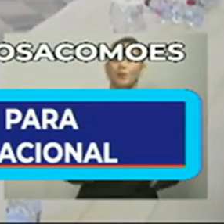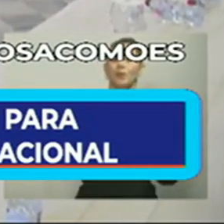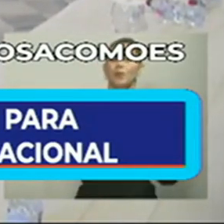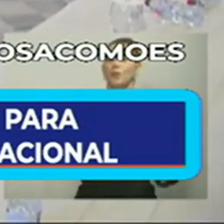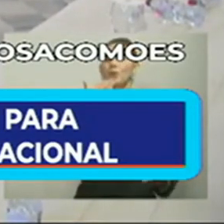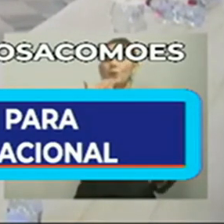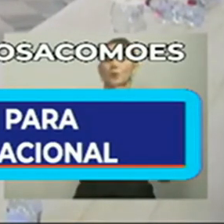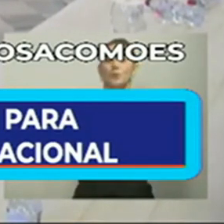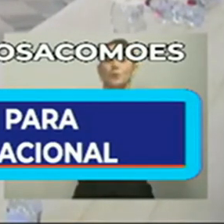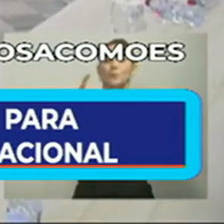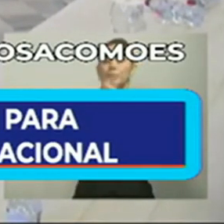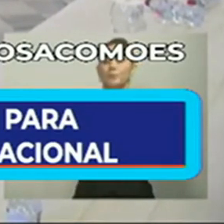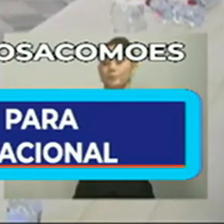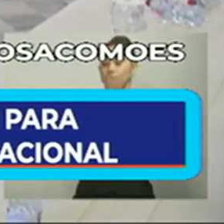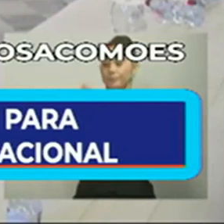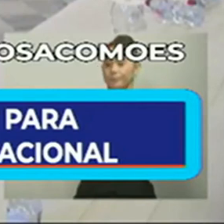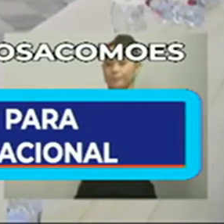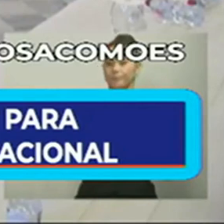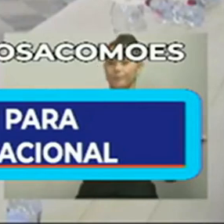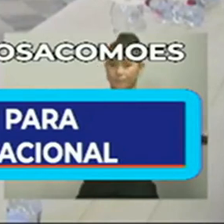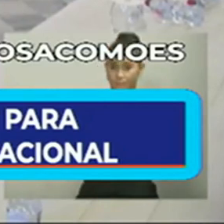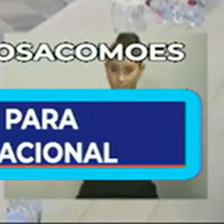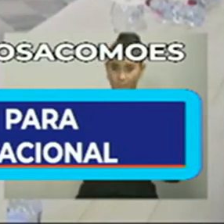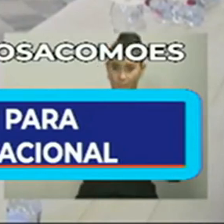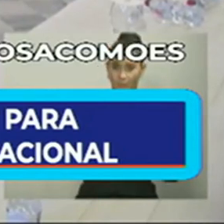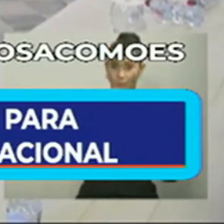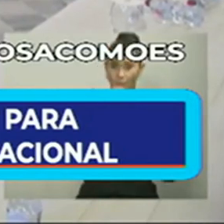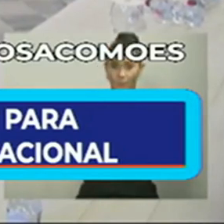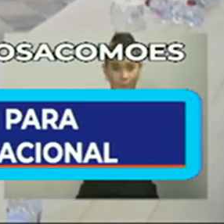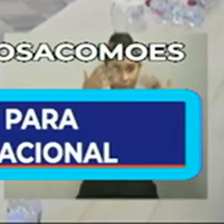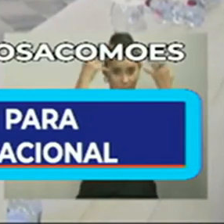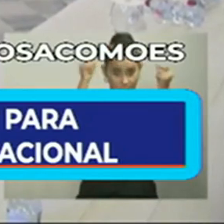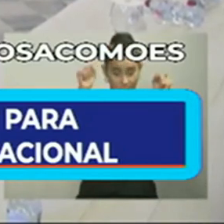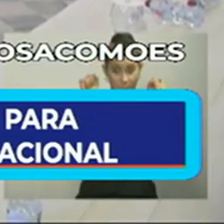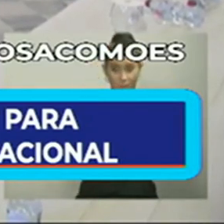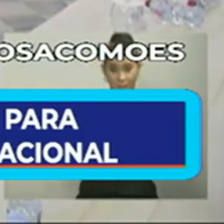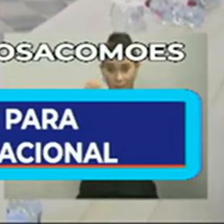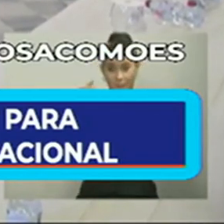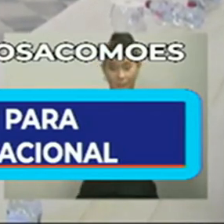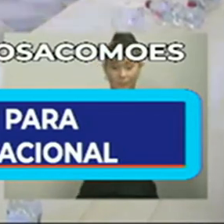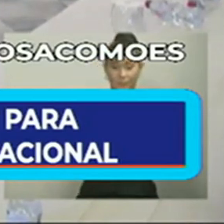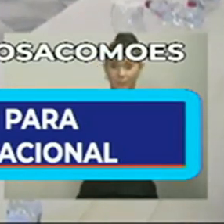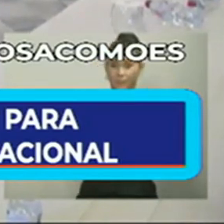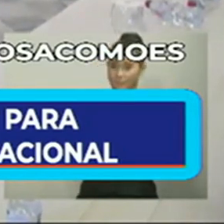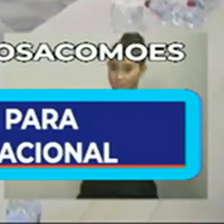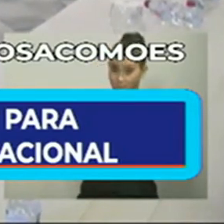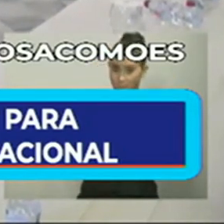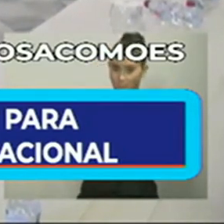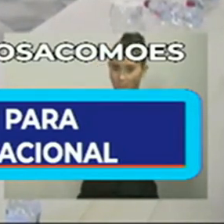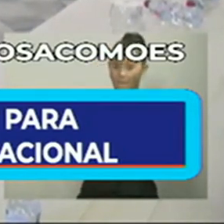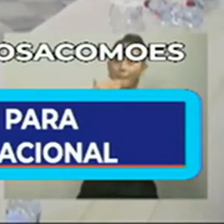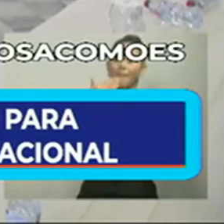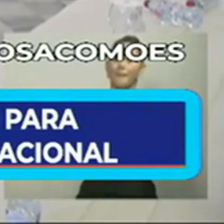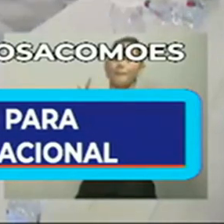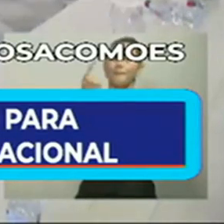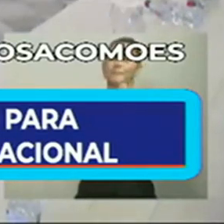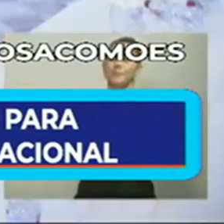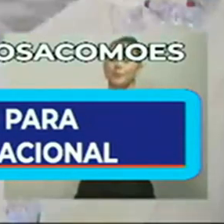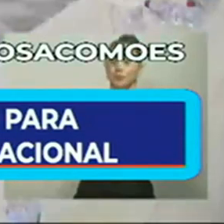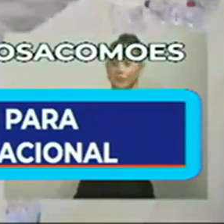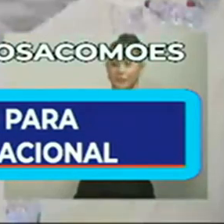desde las estructuras de combatir el crimen, es necesario que tengamos,